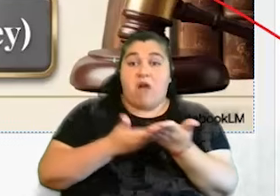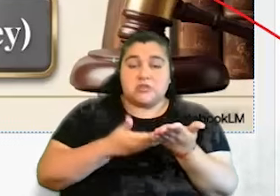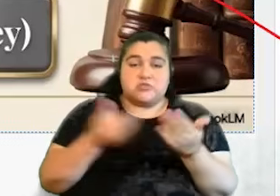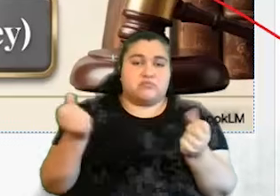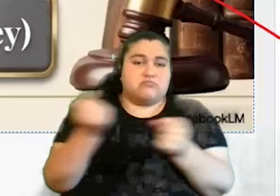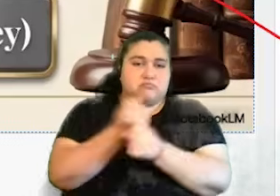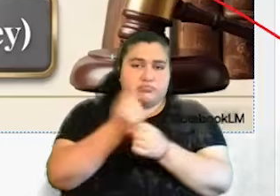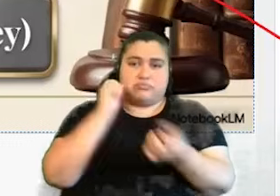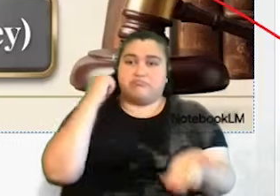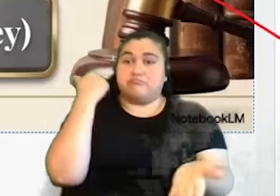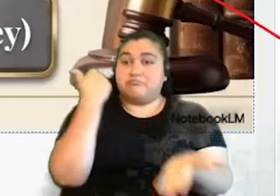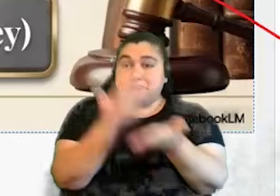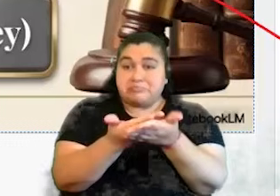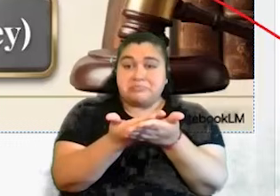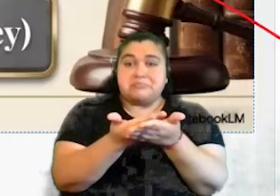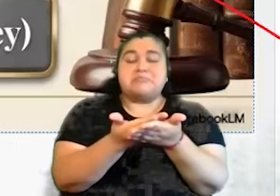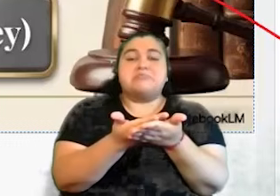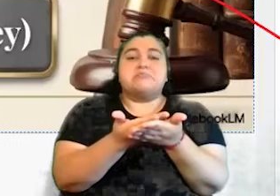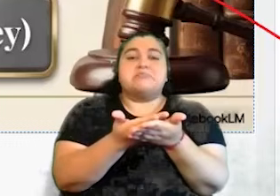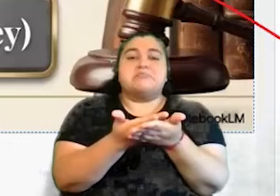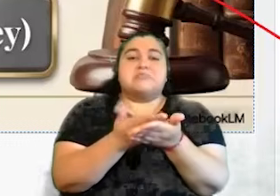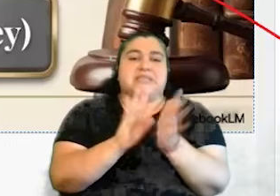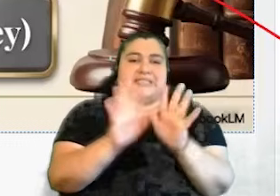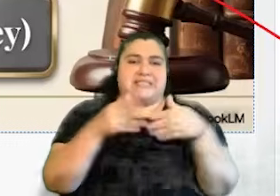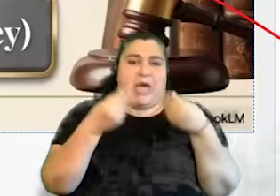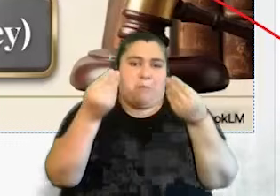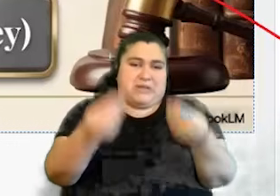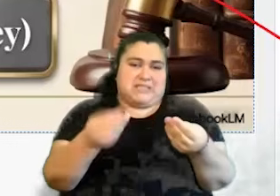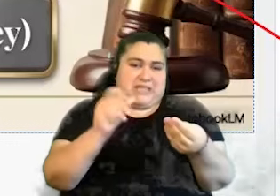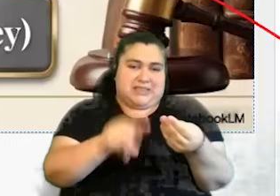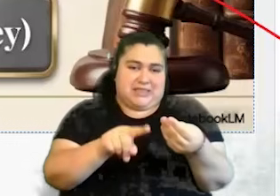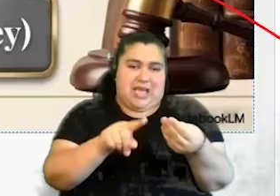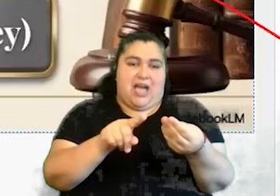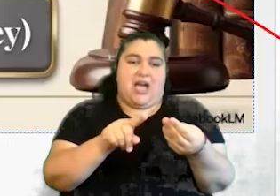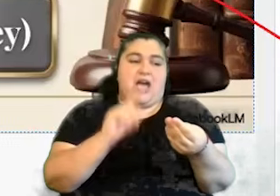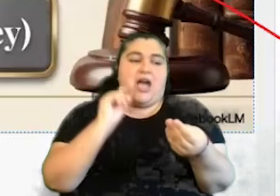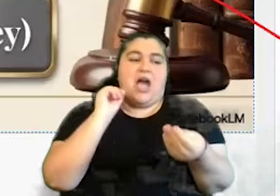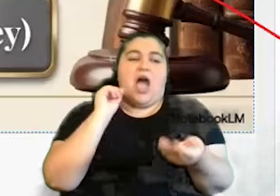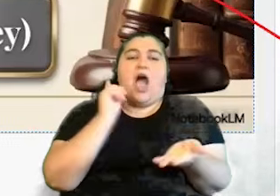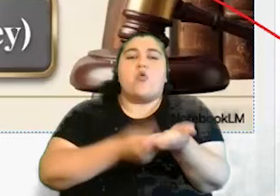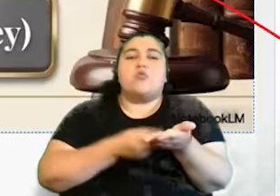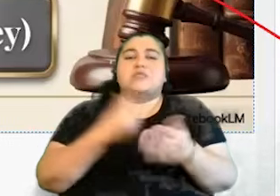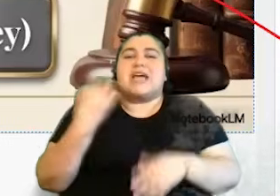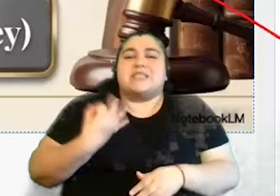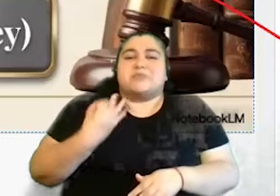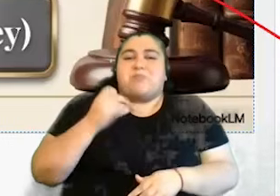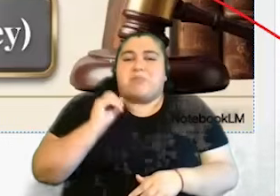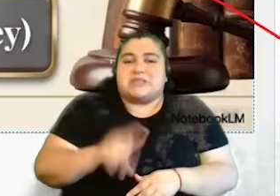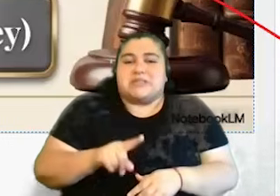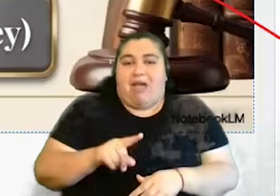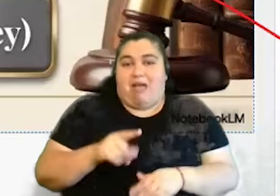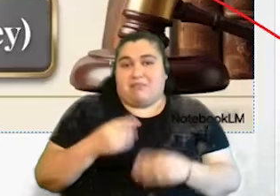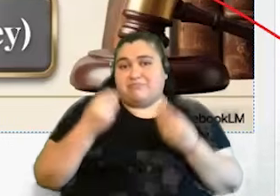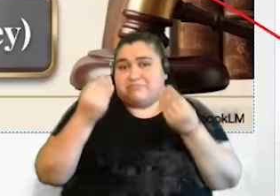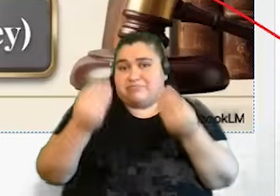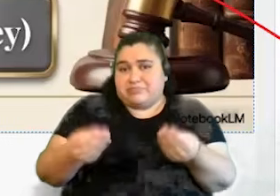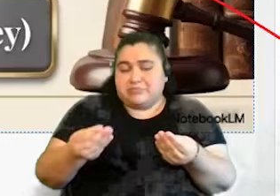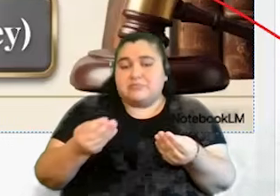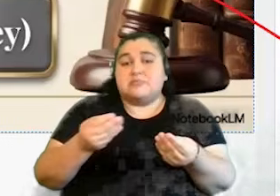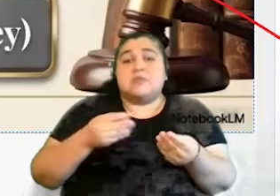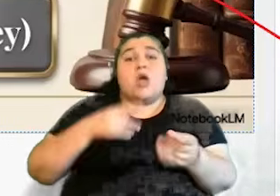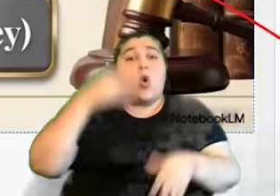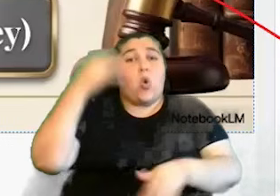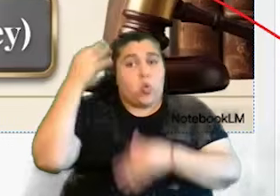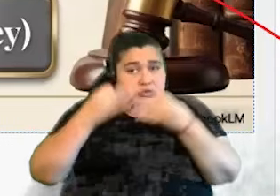del contribuyente presenta un fallo, un recurso extraordinario frente a la Corte se lo